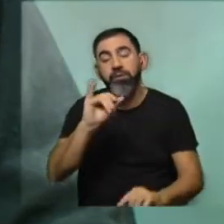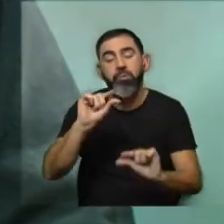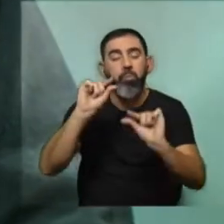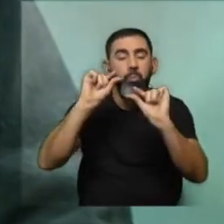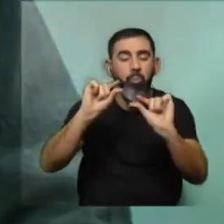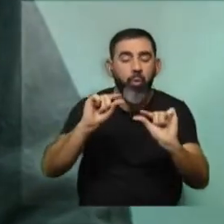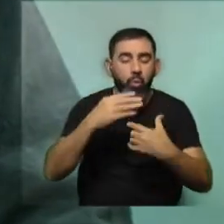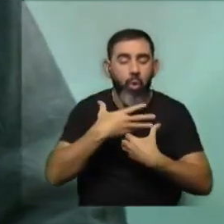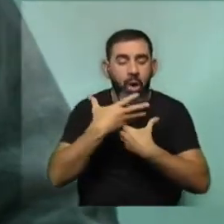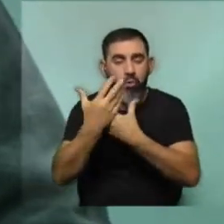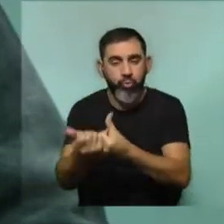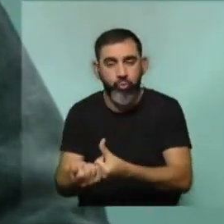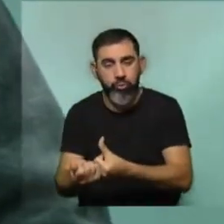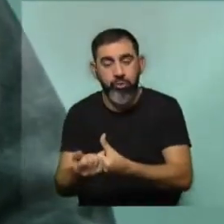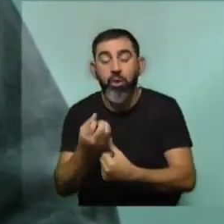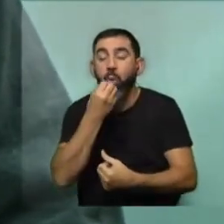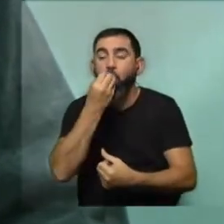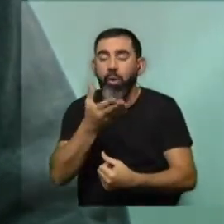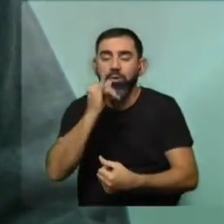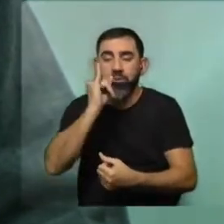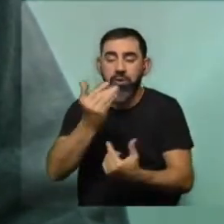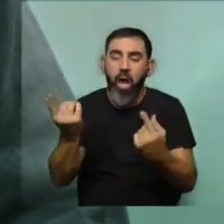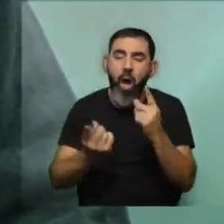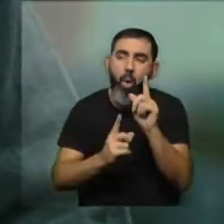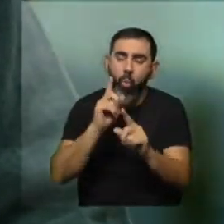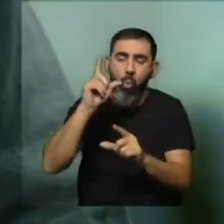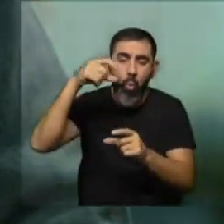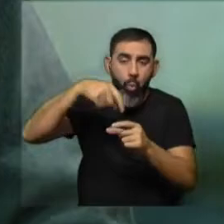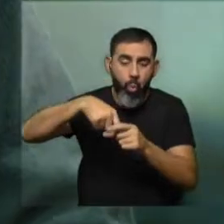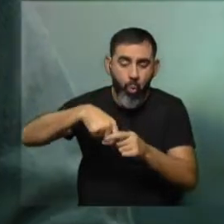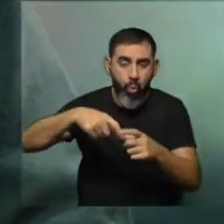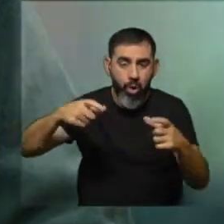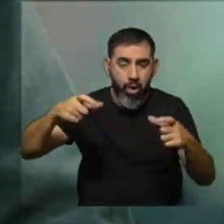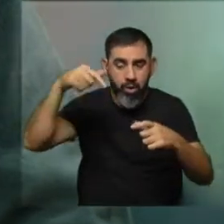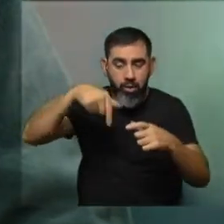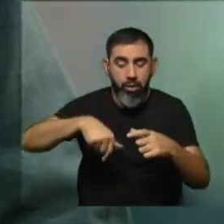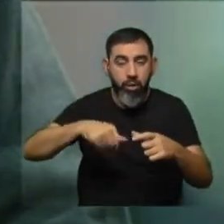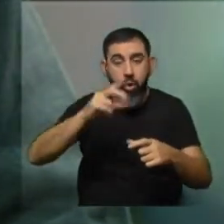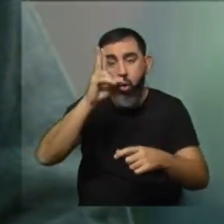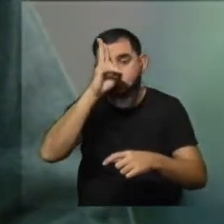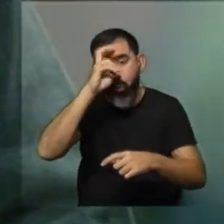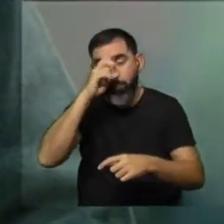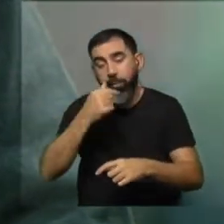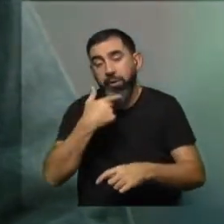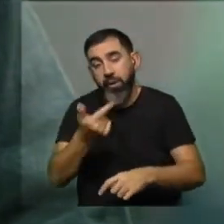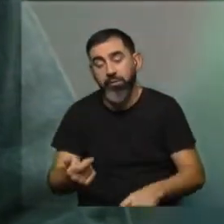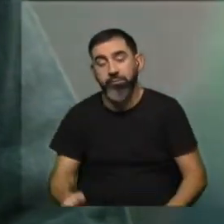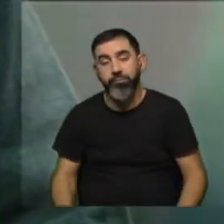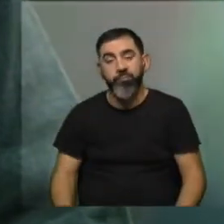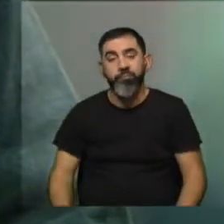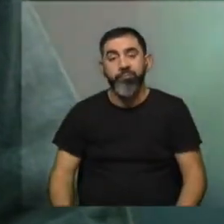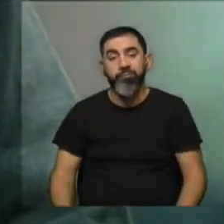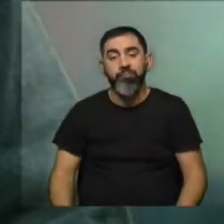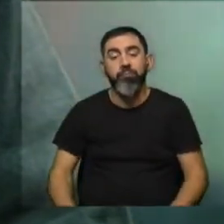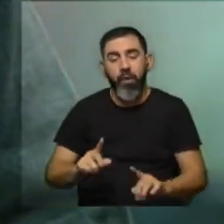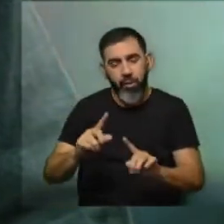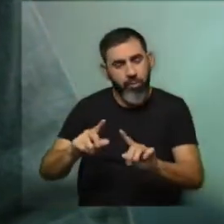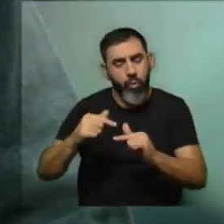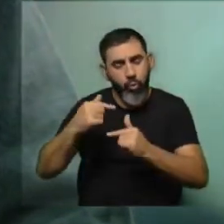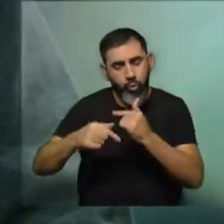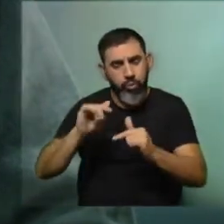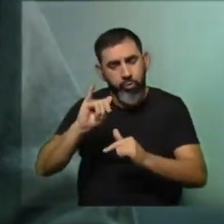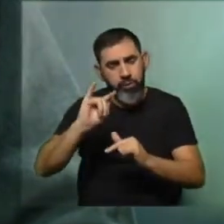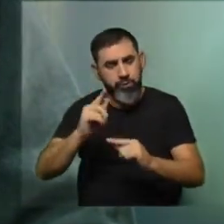parcialmente, y está bueno que se han hecho ahora algunas perforaciones para atender a los hospitales, por ejemplo. Claro. Eso habría que mantenerlo, es algo